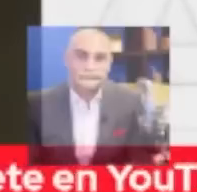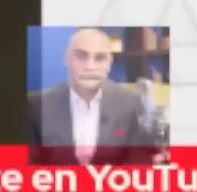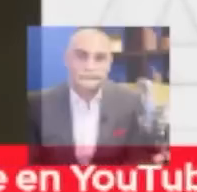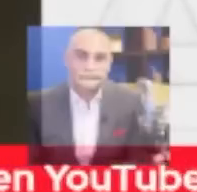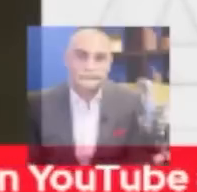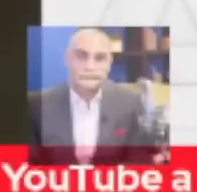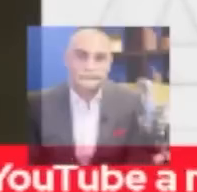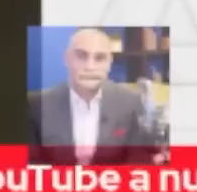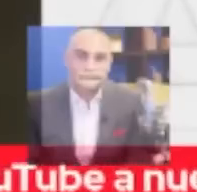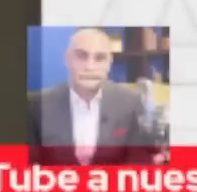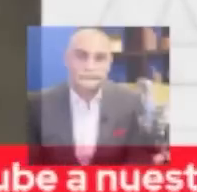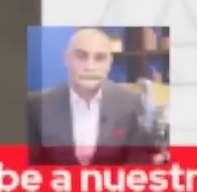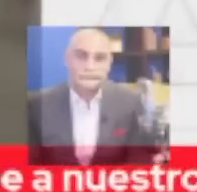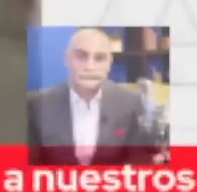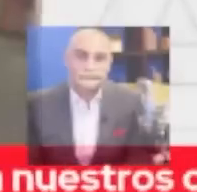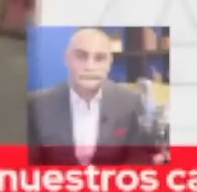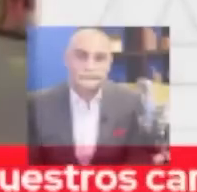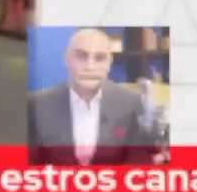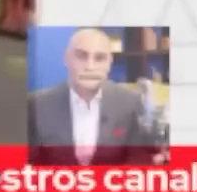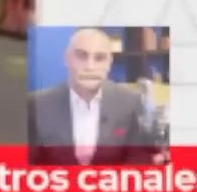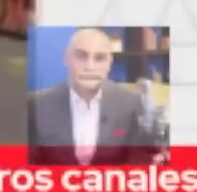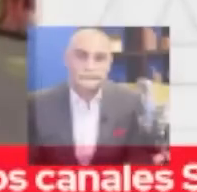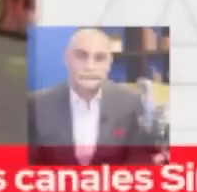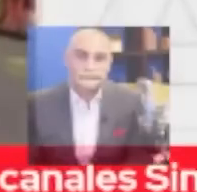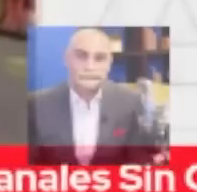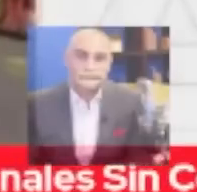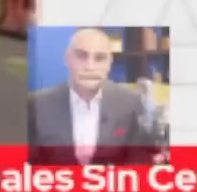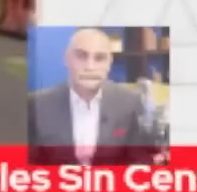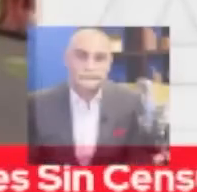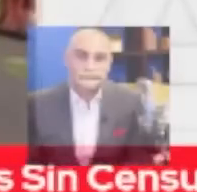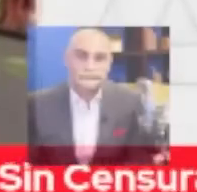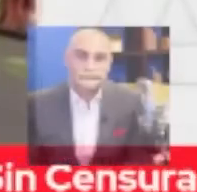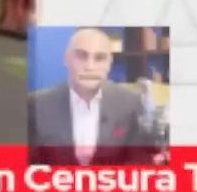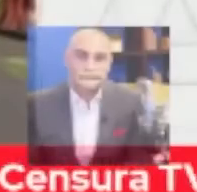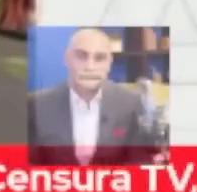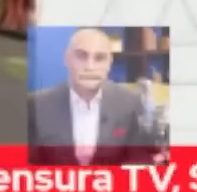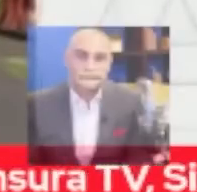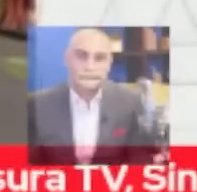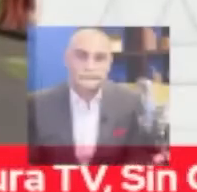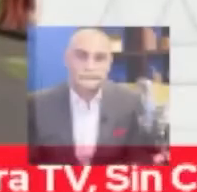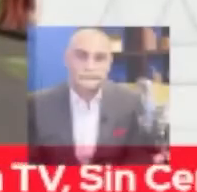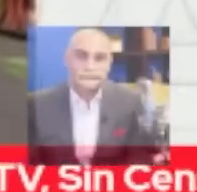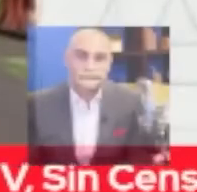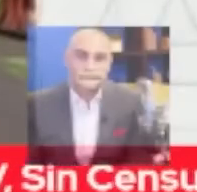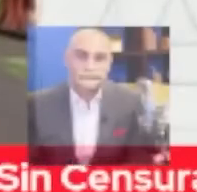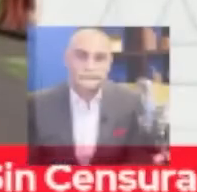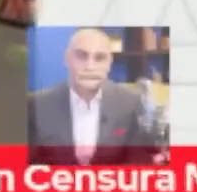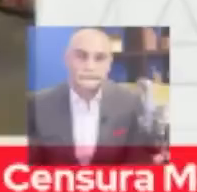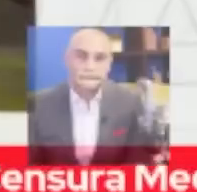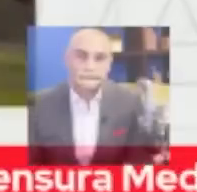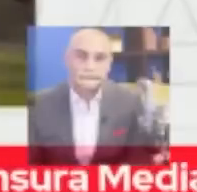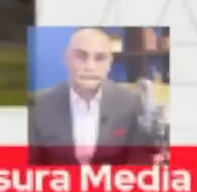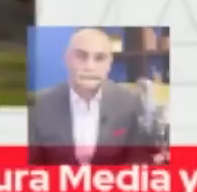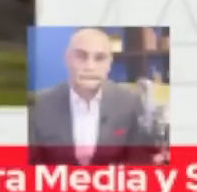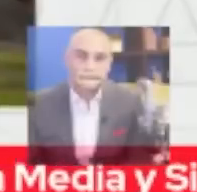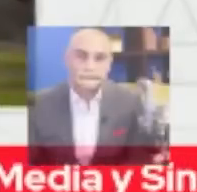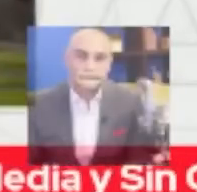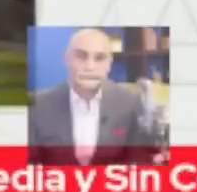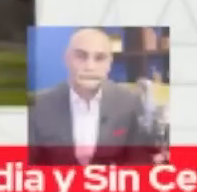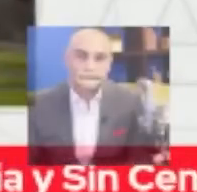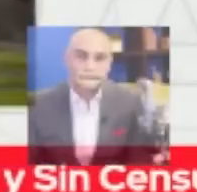atacando Cómo ha habido de de de cosas ahí terribles